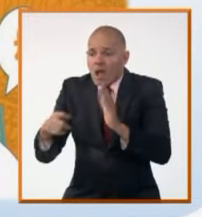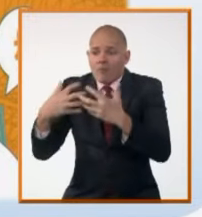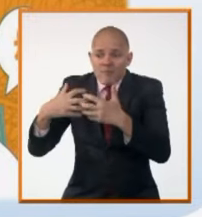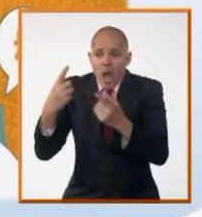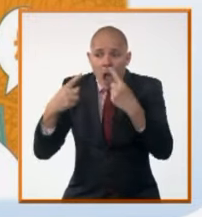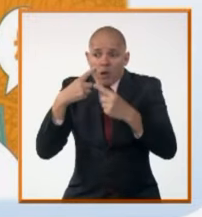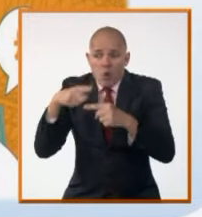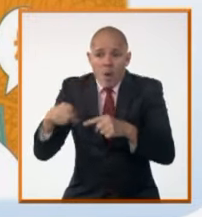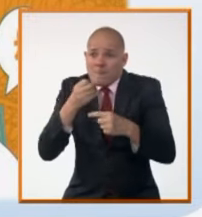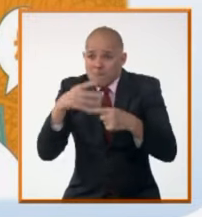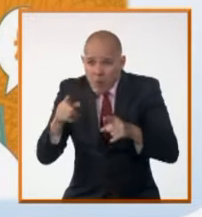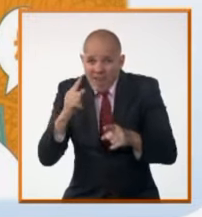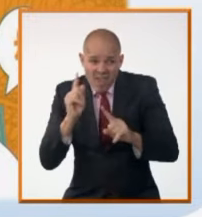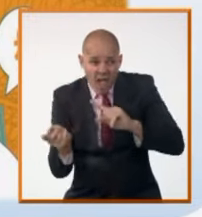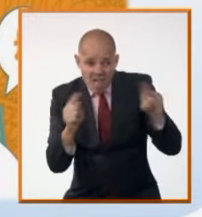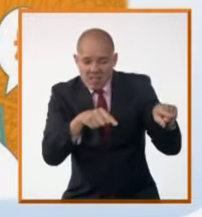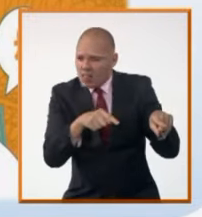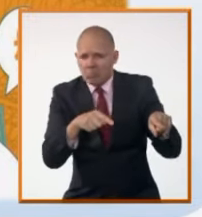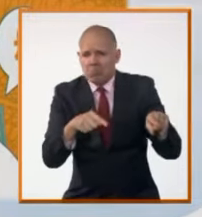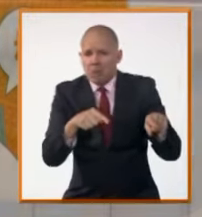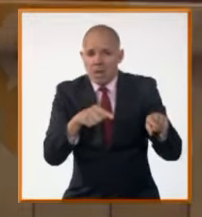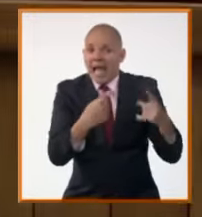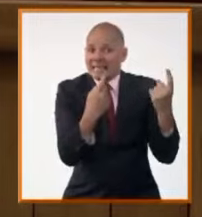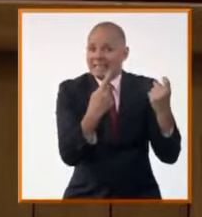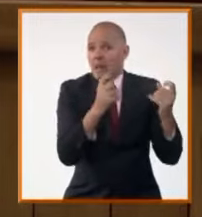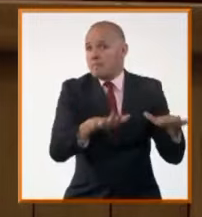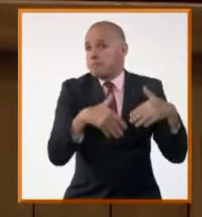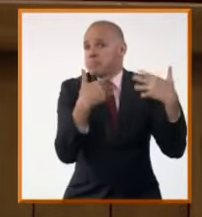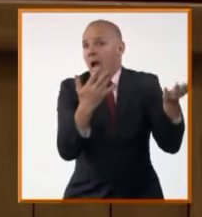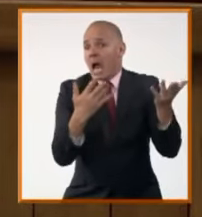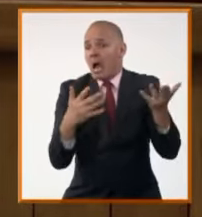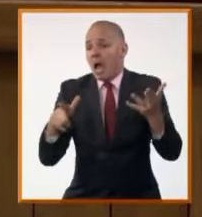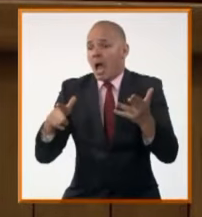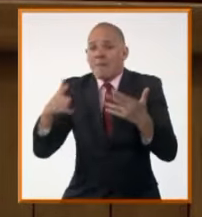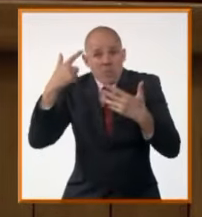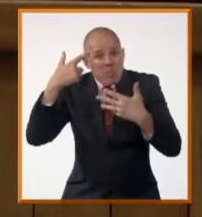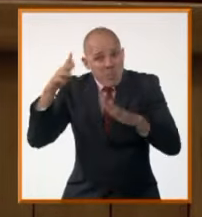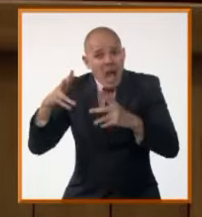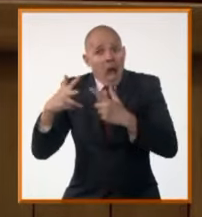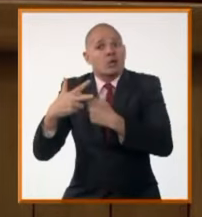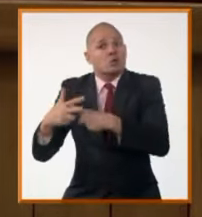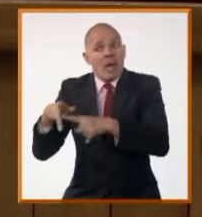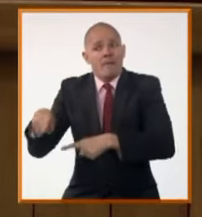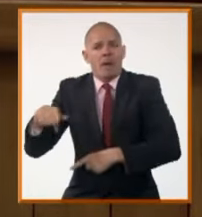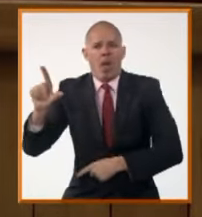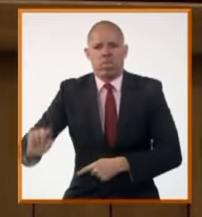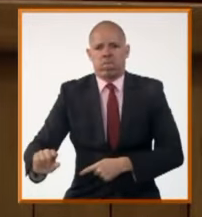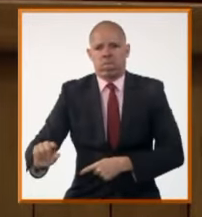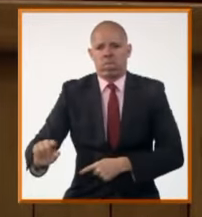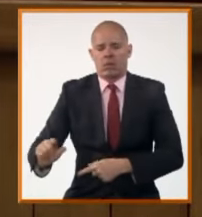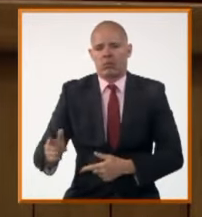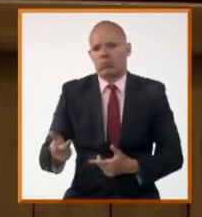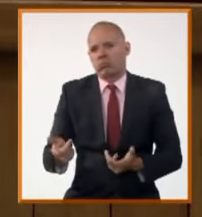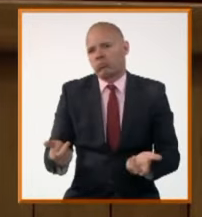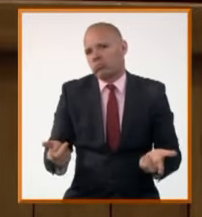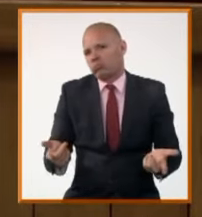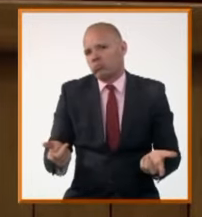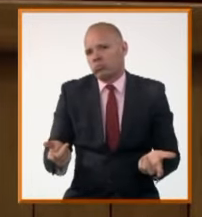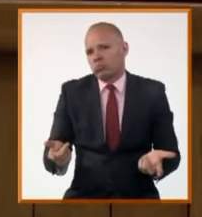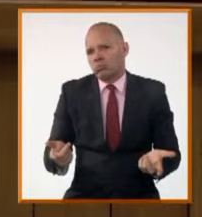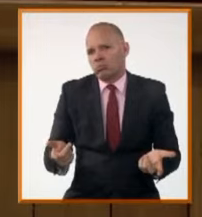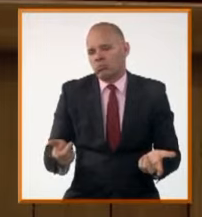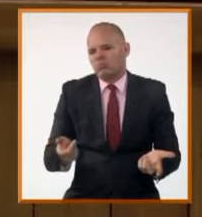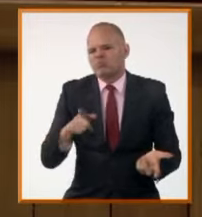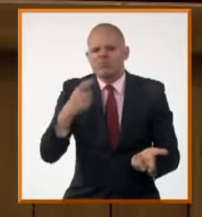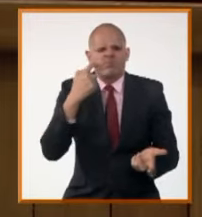seguir trabajando. Y ello me refiero porque se planifican gastos que no son el resultado de la generación de riqueza